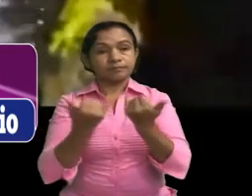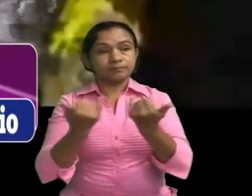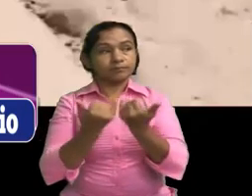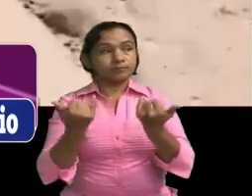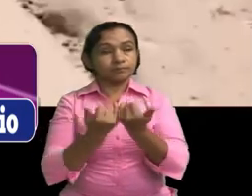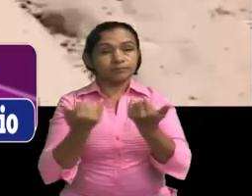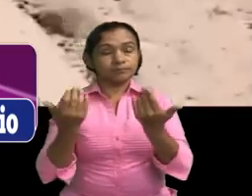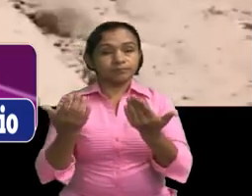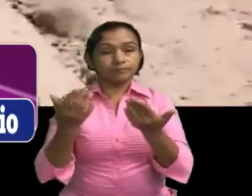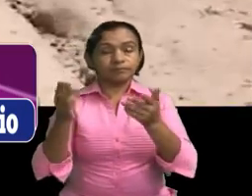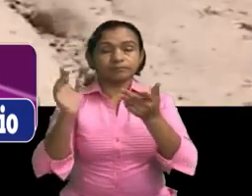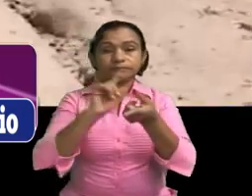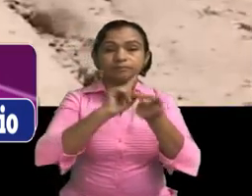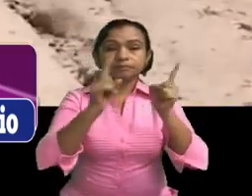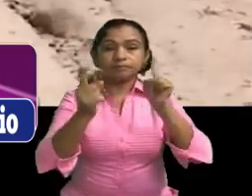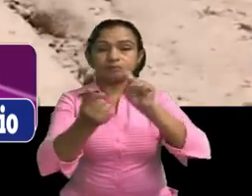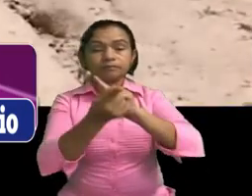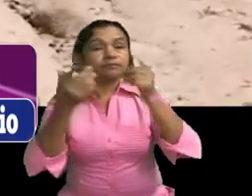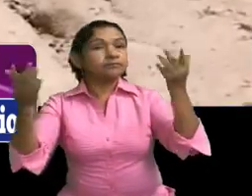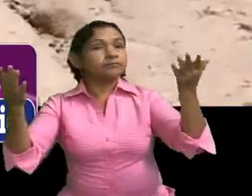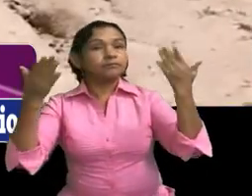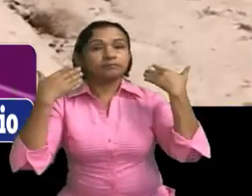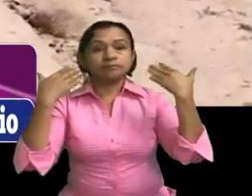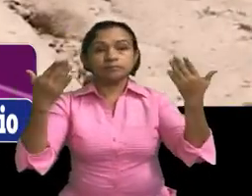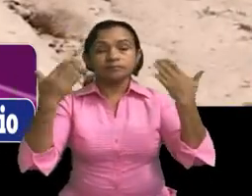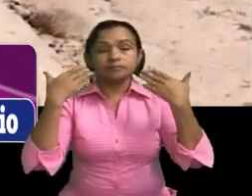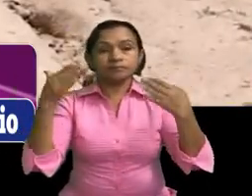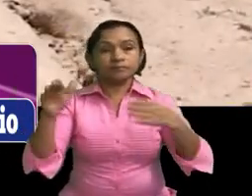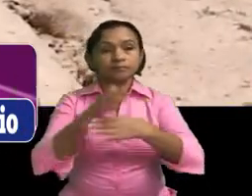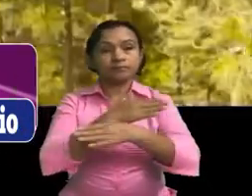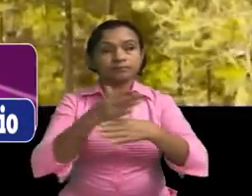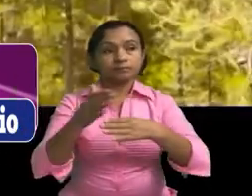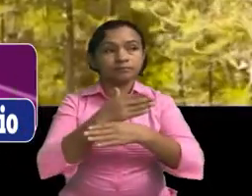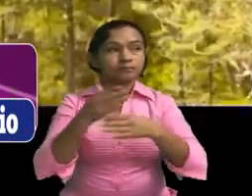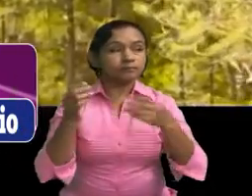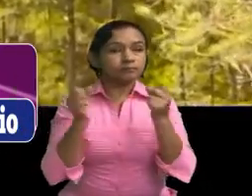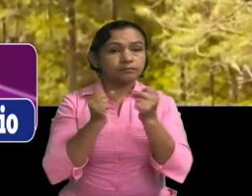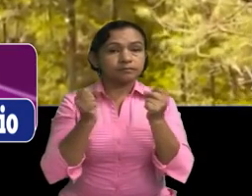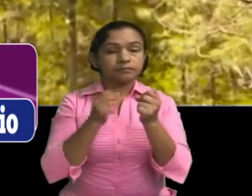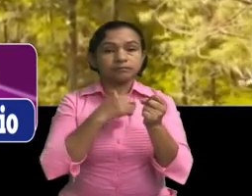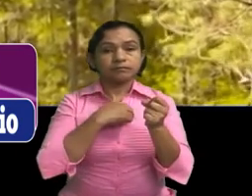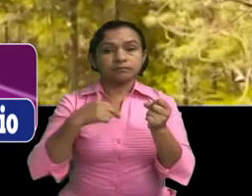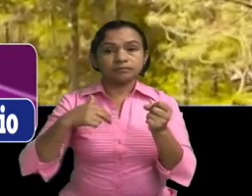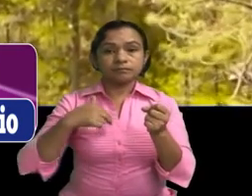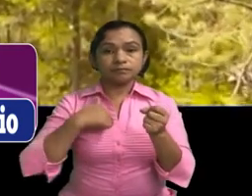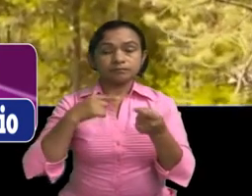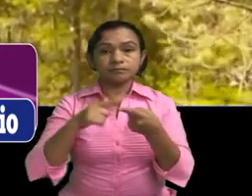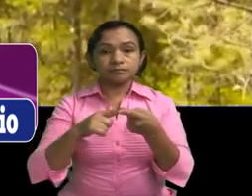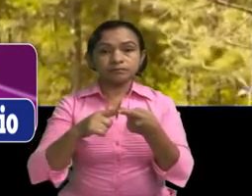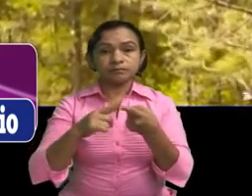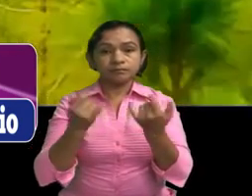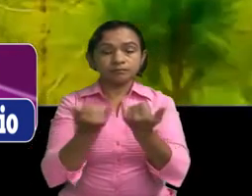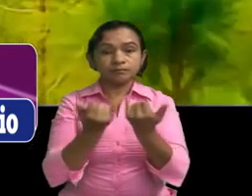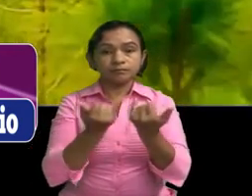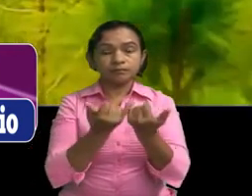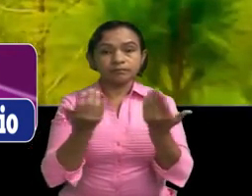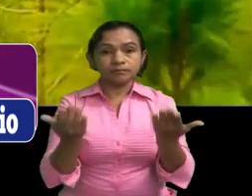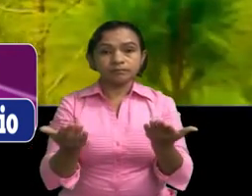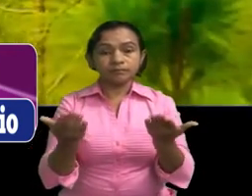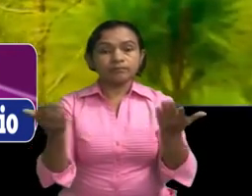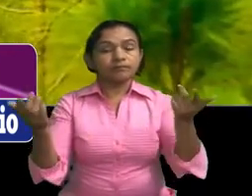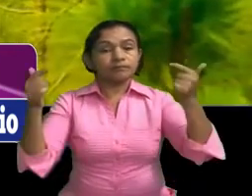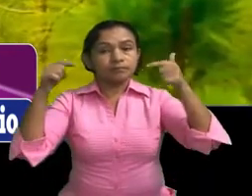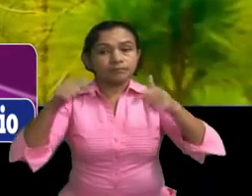¿verdad? Precisamente por esa variabilidad de temperaturas que ocasiona el clima, que de repente hay calor y